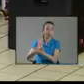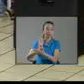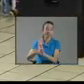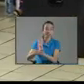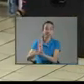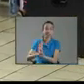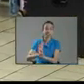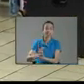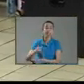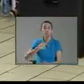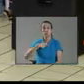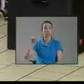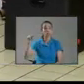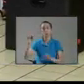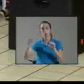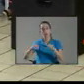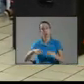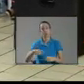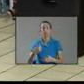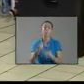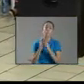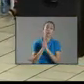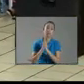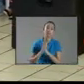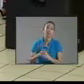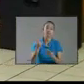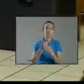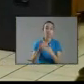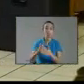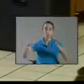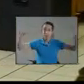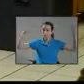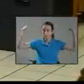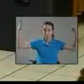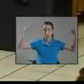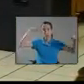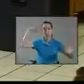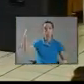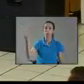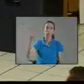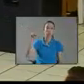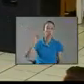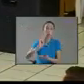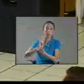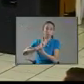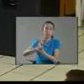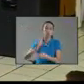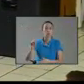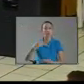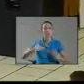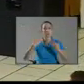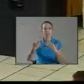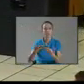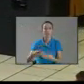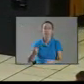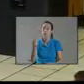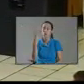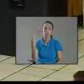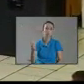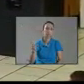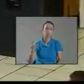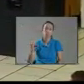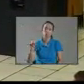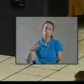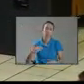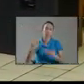ah, por aquí está. Ya por eso le dije, hermano, parece para identificarlo, aquí lo veo, mira, aquí lo veo.